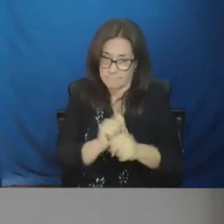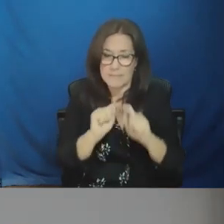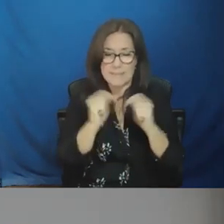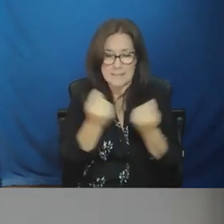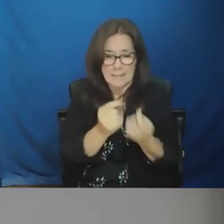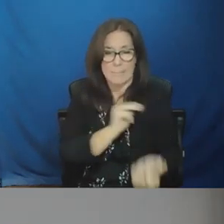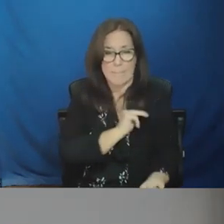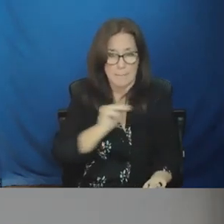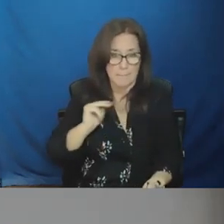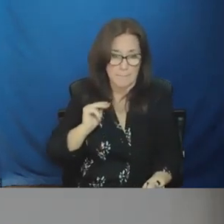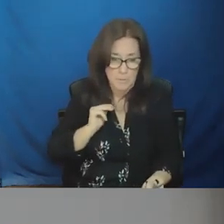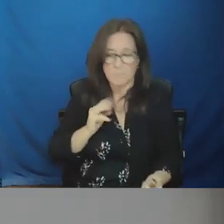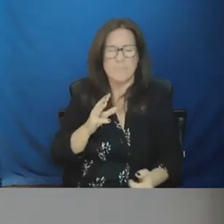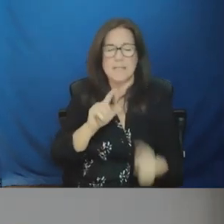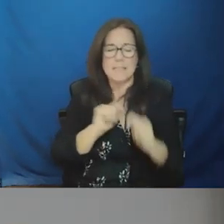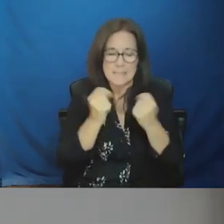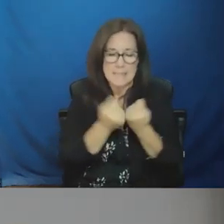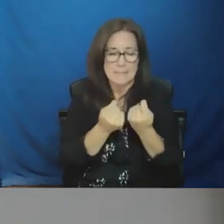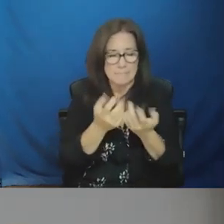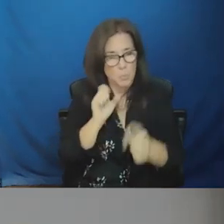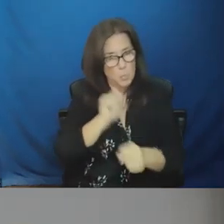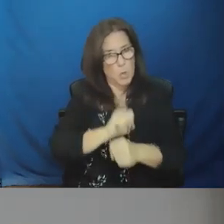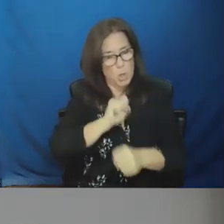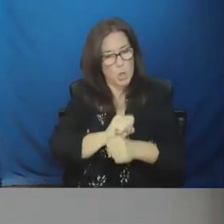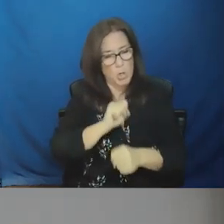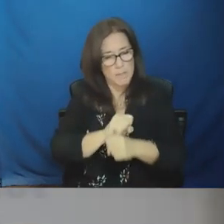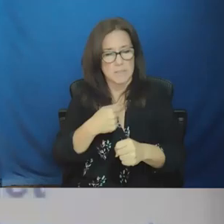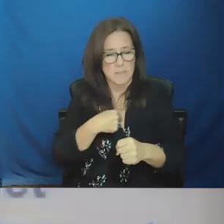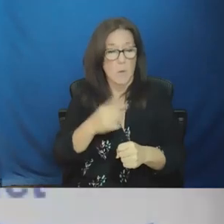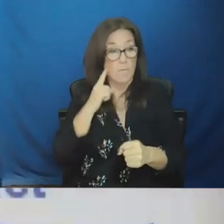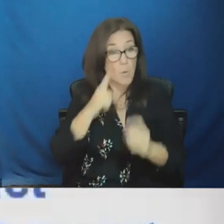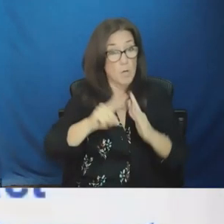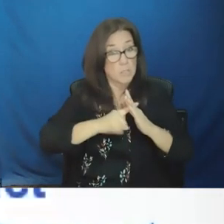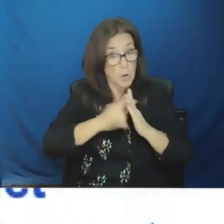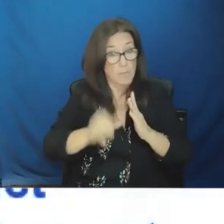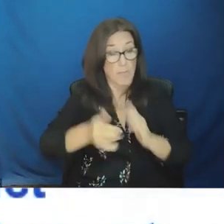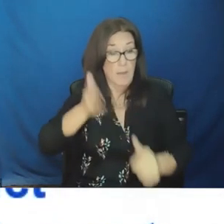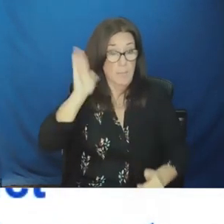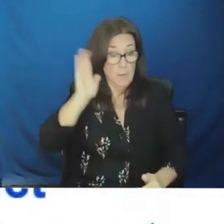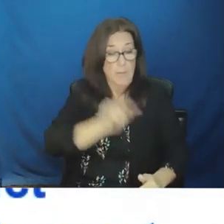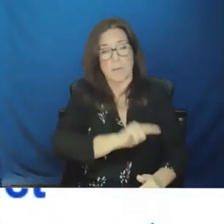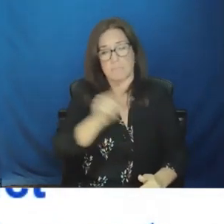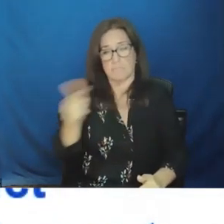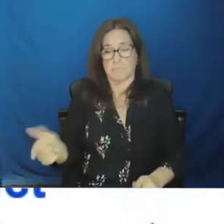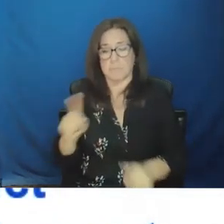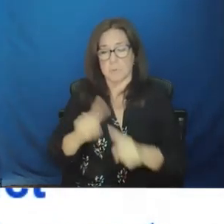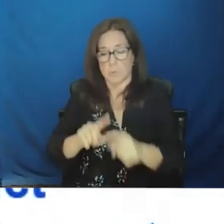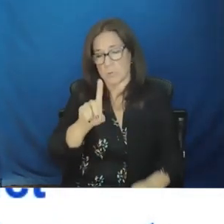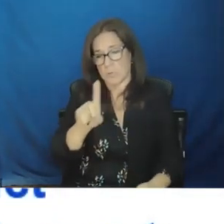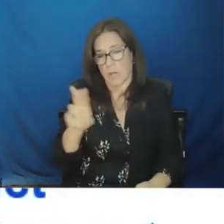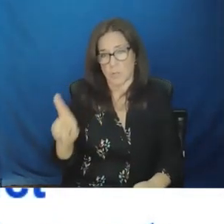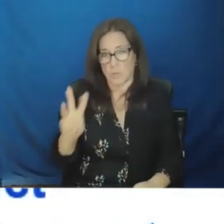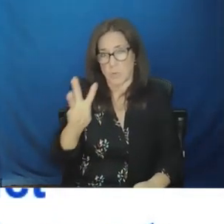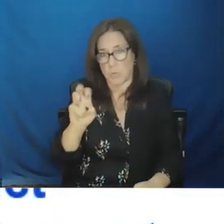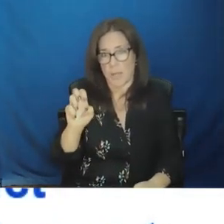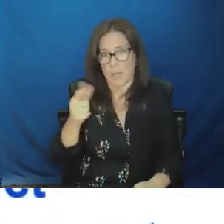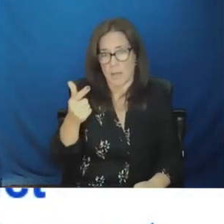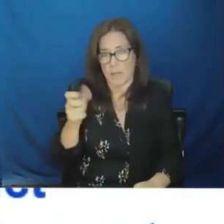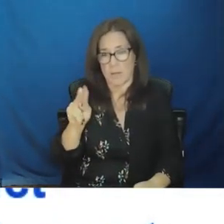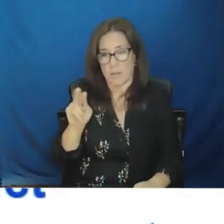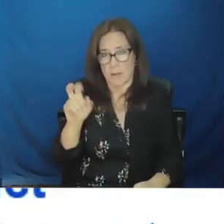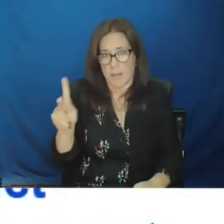gracias miembro del consejo esto es un trabajo de equipo así que le voy a dar los mejores doctores y